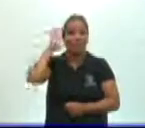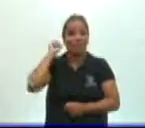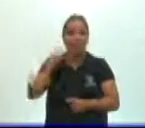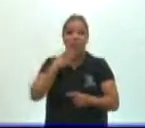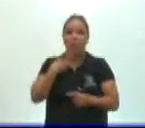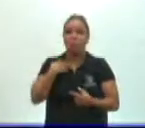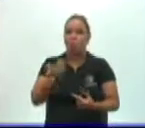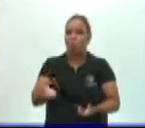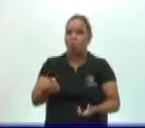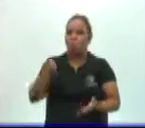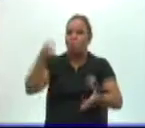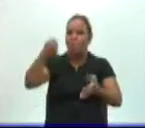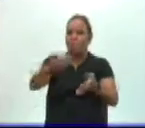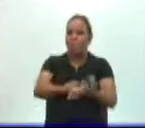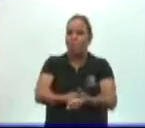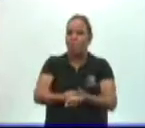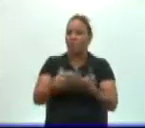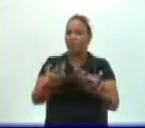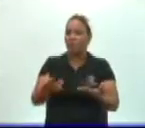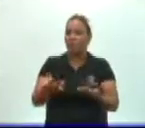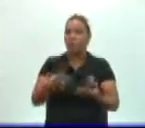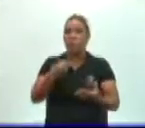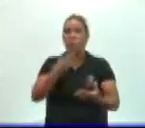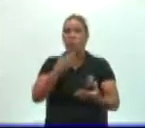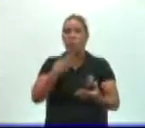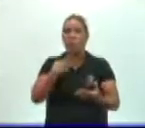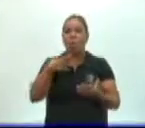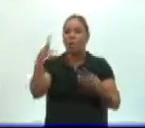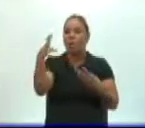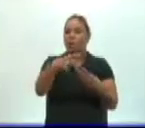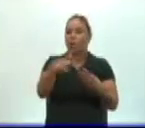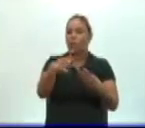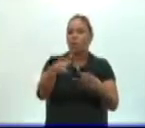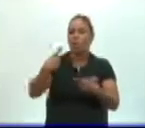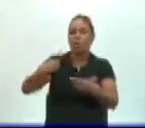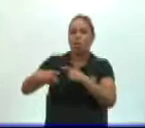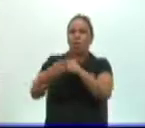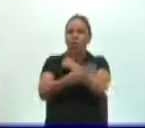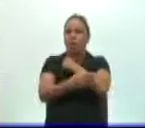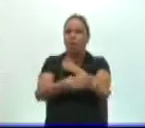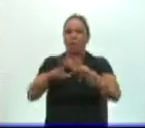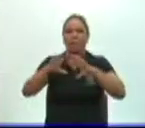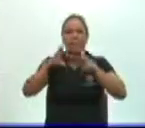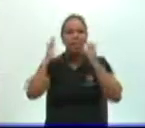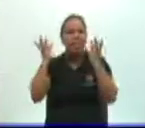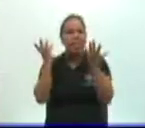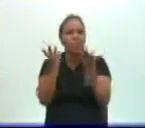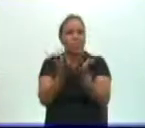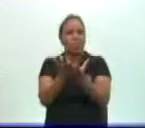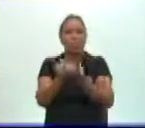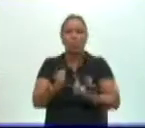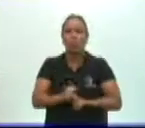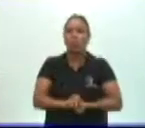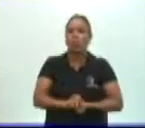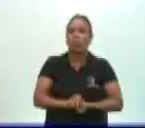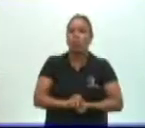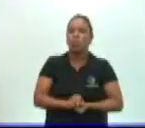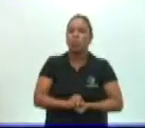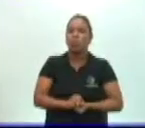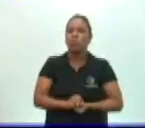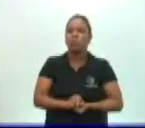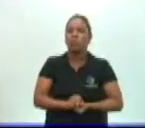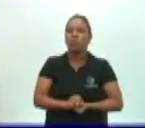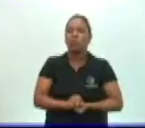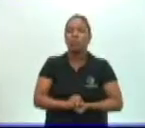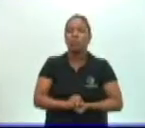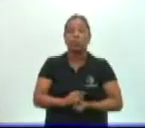revolución industrial en el resto de los países del mundo, en el resto de las regiones en este caso, porque no podemos